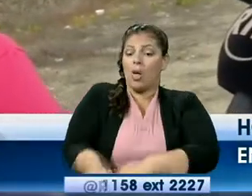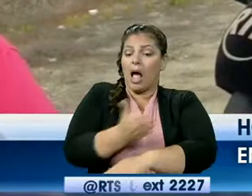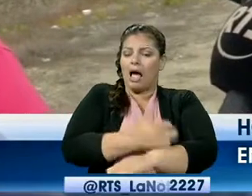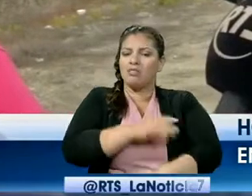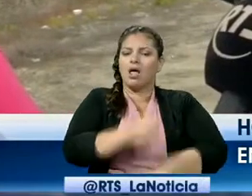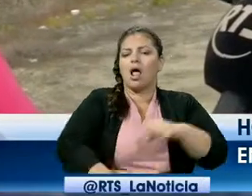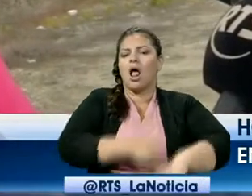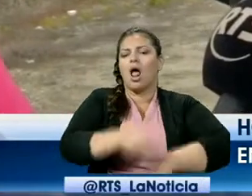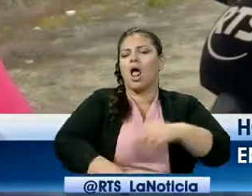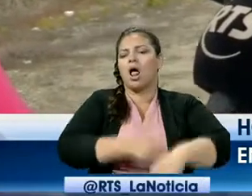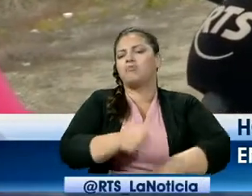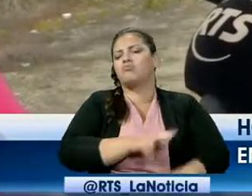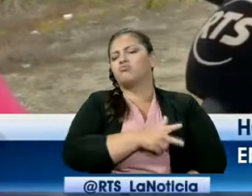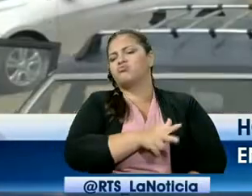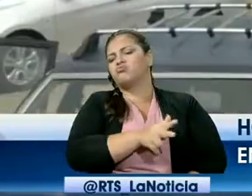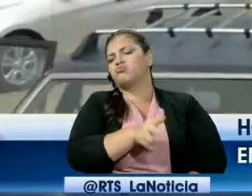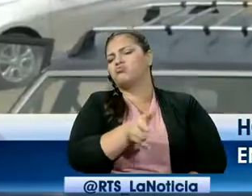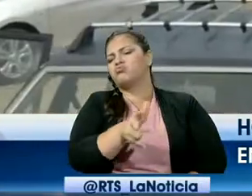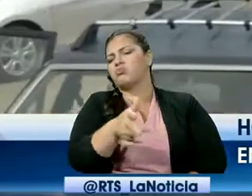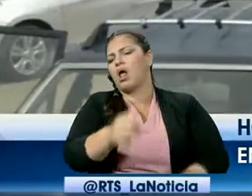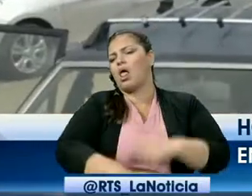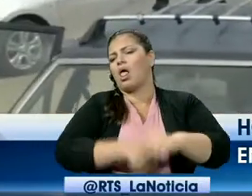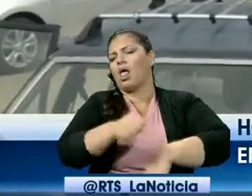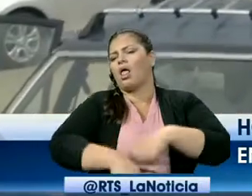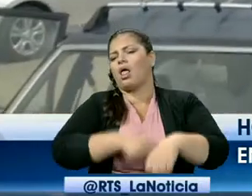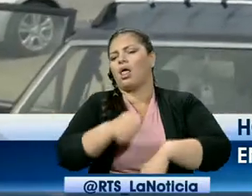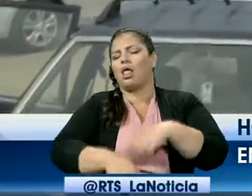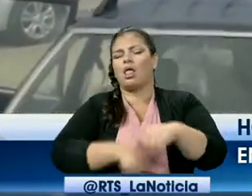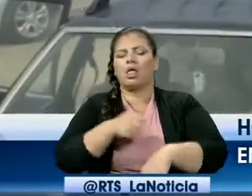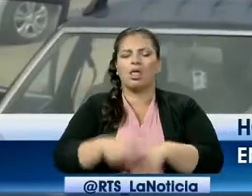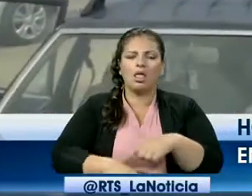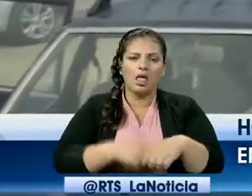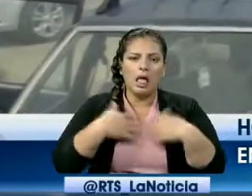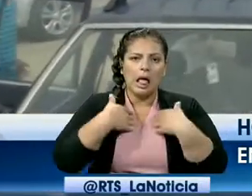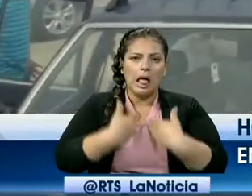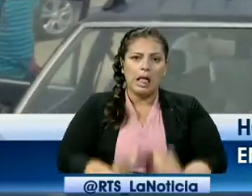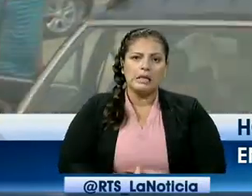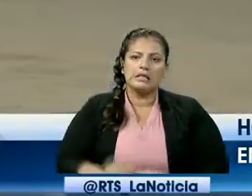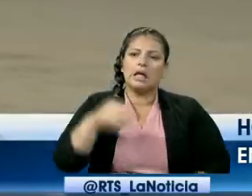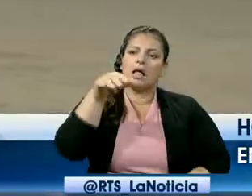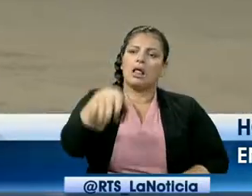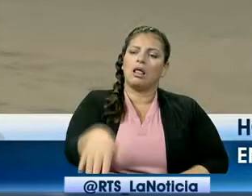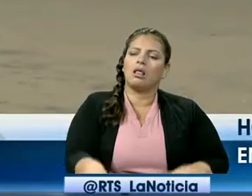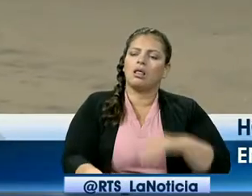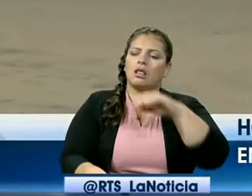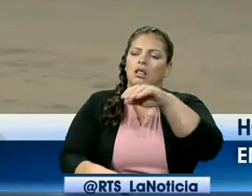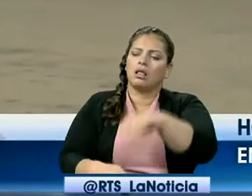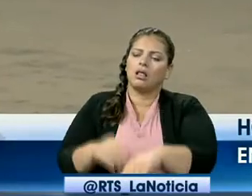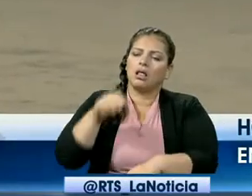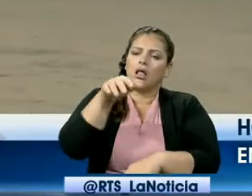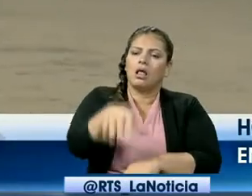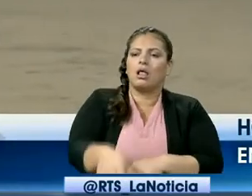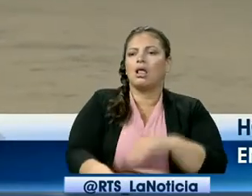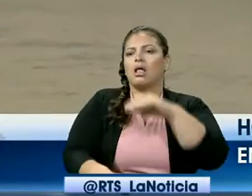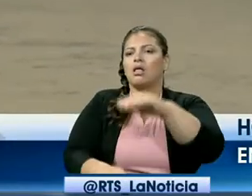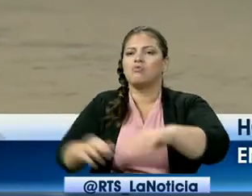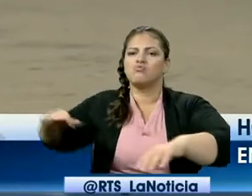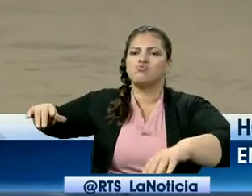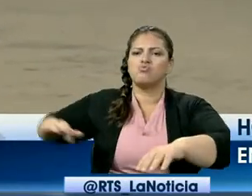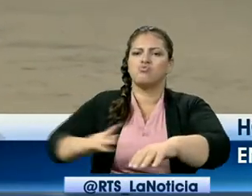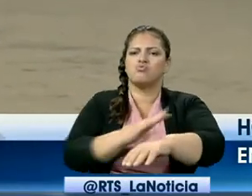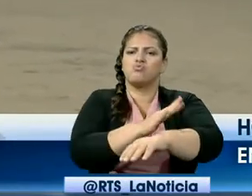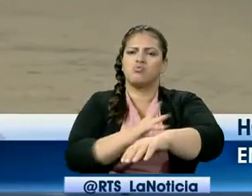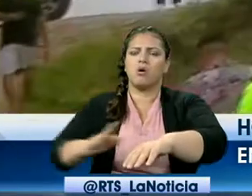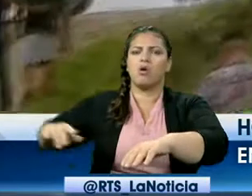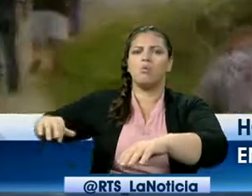salina, y eso lo debilitó. La fuerza de la marea no me dejó llegar hacia él, entonces cuando ya llegué, ya se